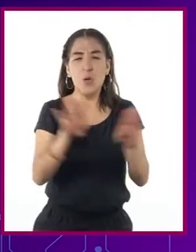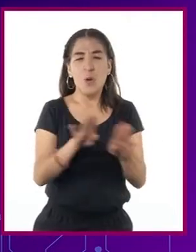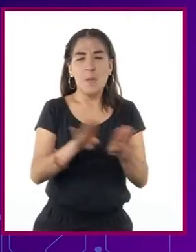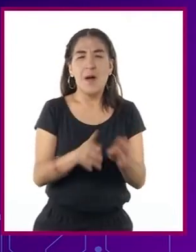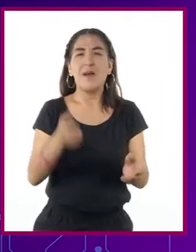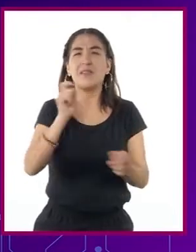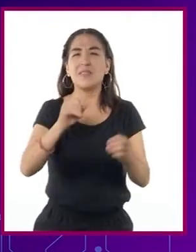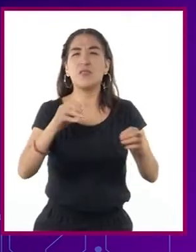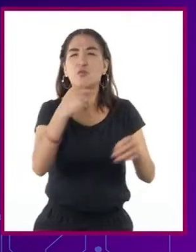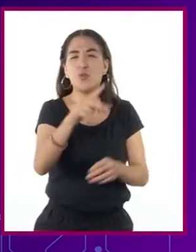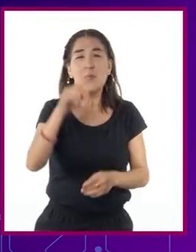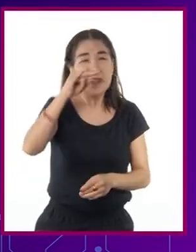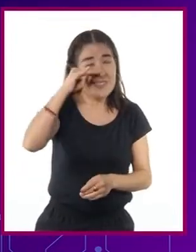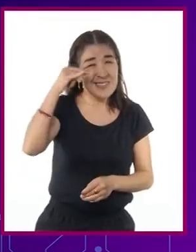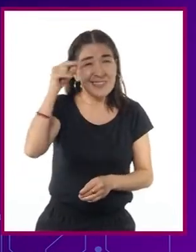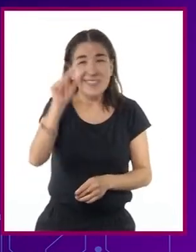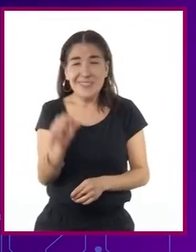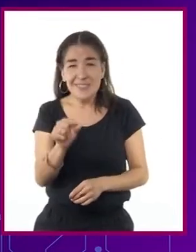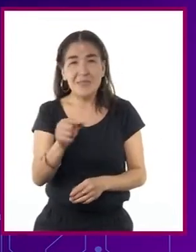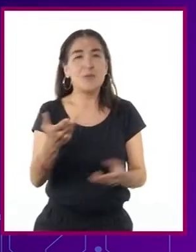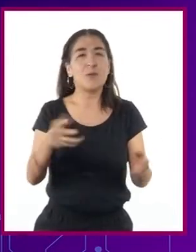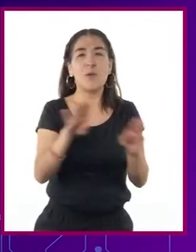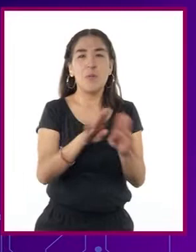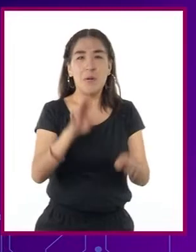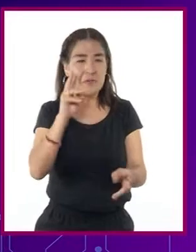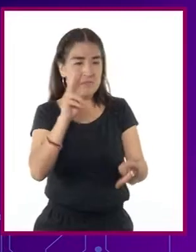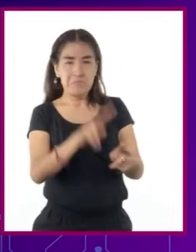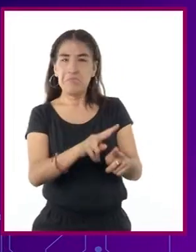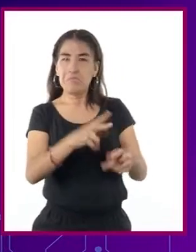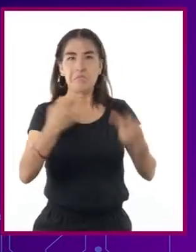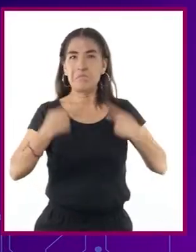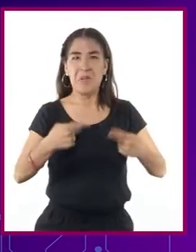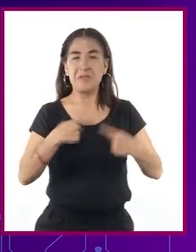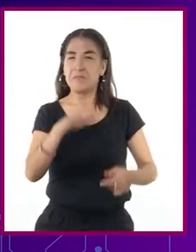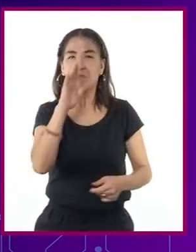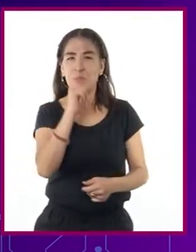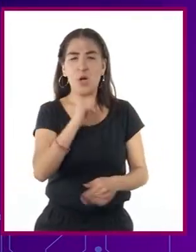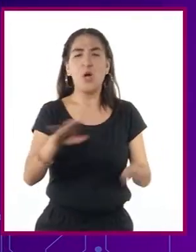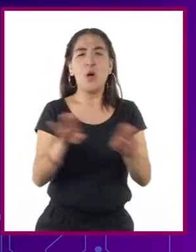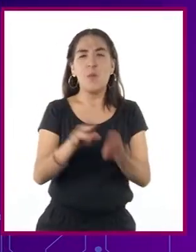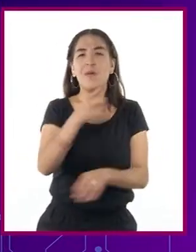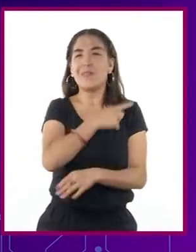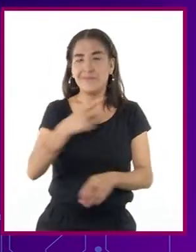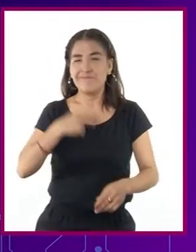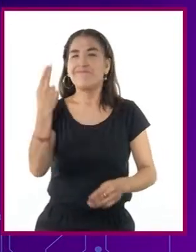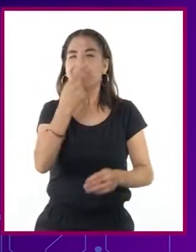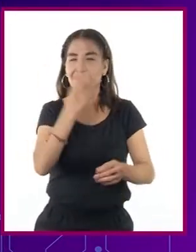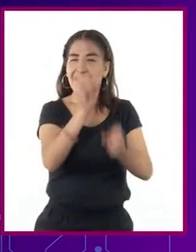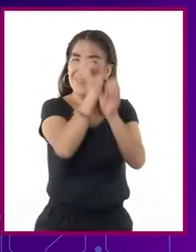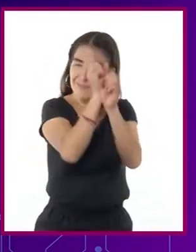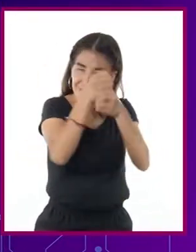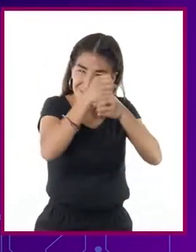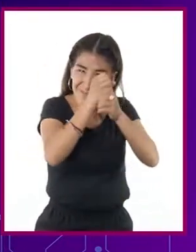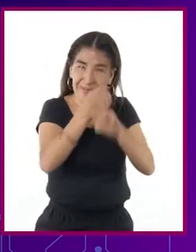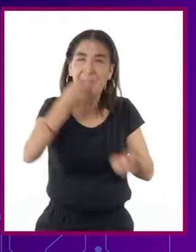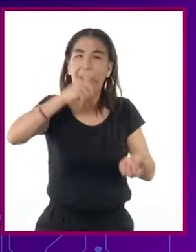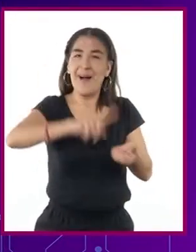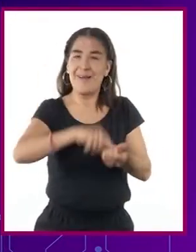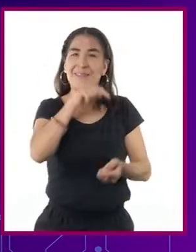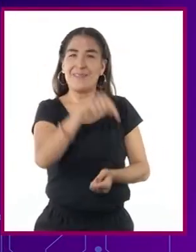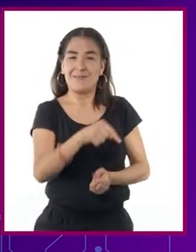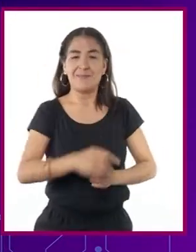que por su tamaño son imperceptibles al ojo humano y para poderlos observar es necesario hacerlo a través de un